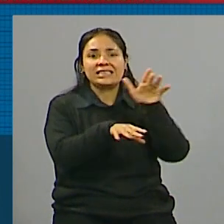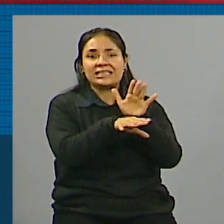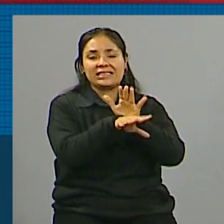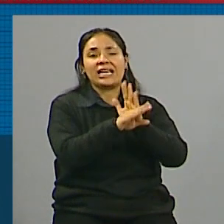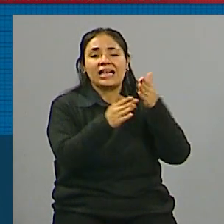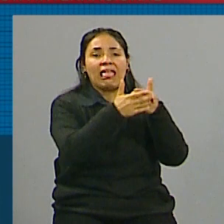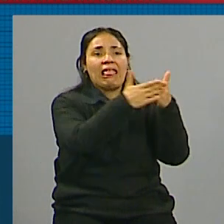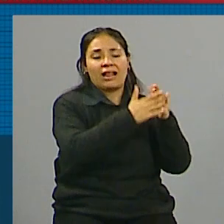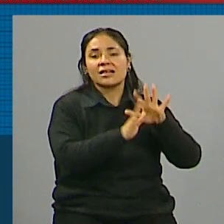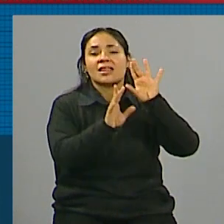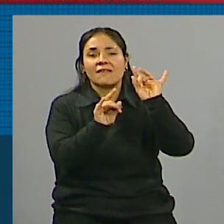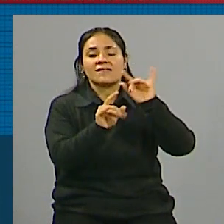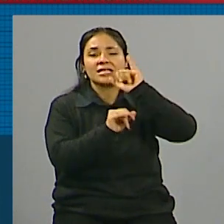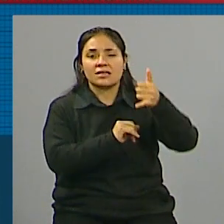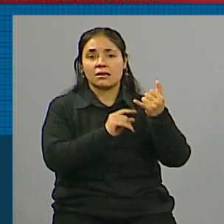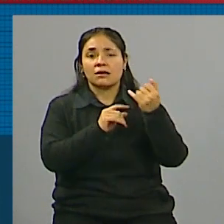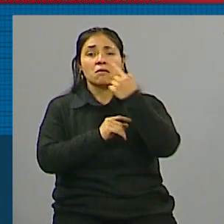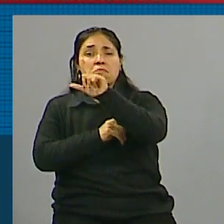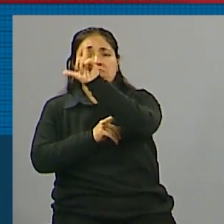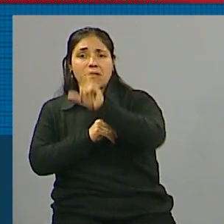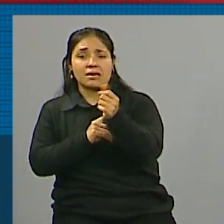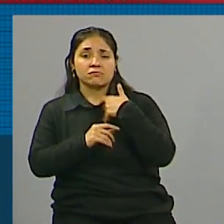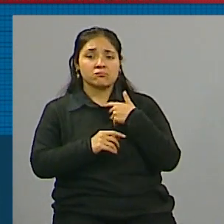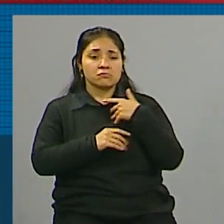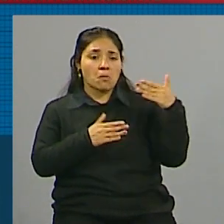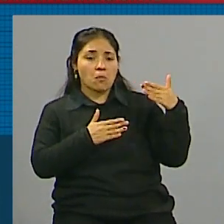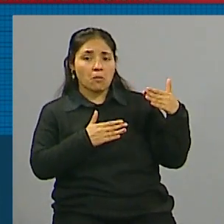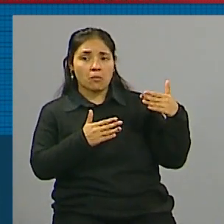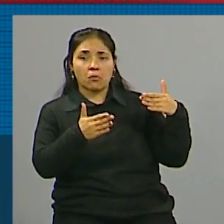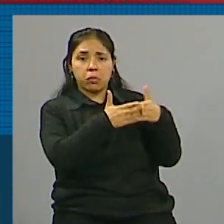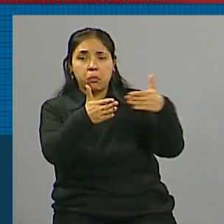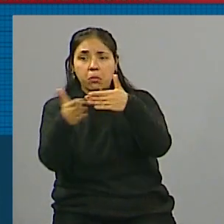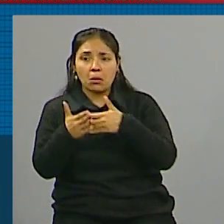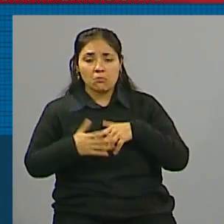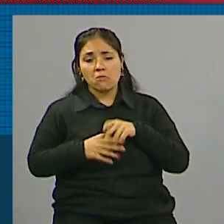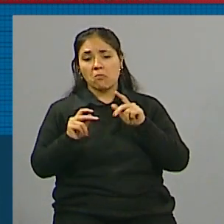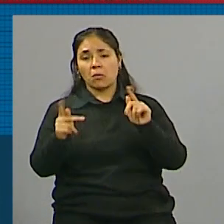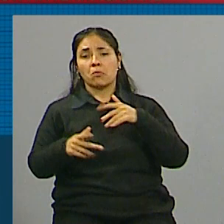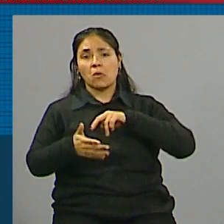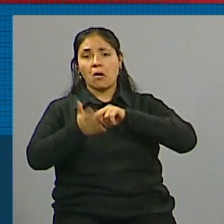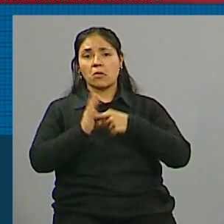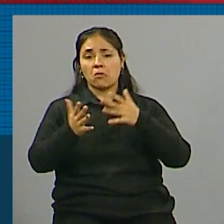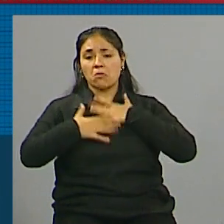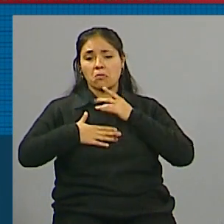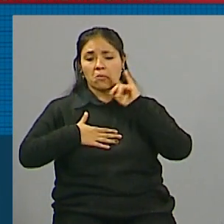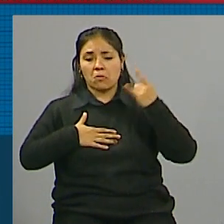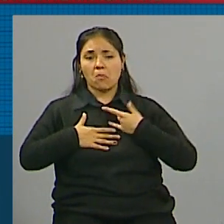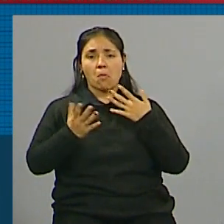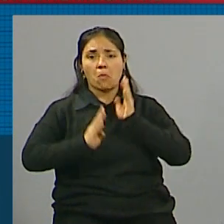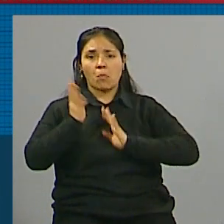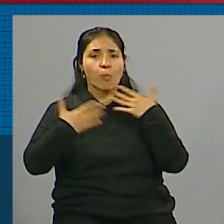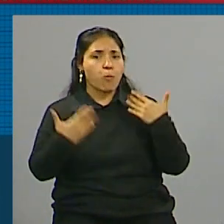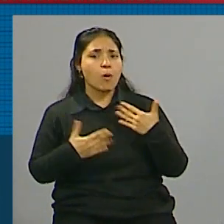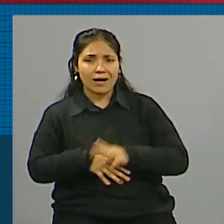muy importante a la hora de no proveer energía, sobre todo y principalmente a la comunidad europea, que algunas personas especulaban, algunos